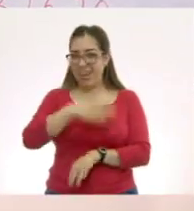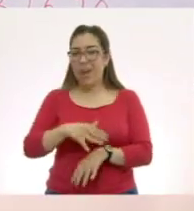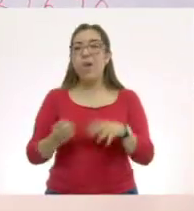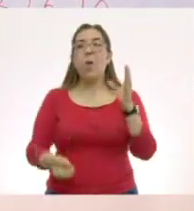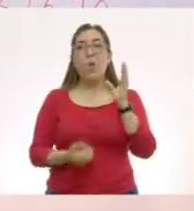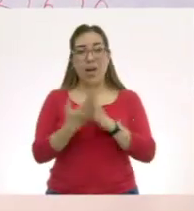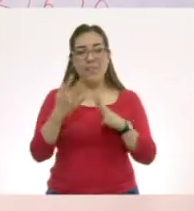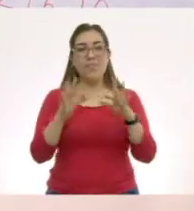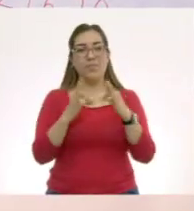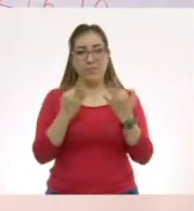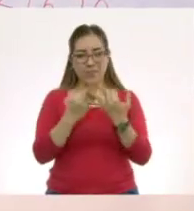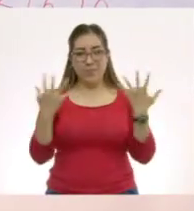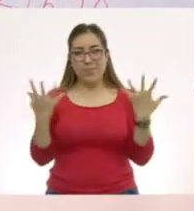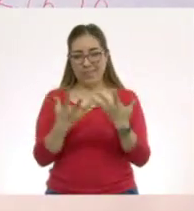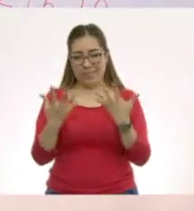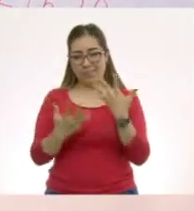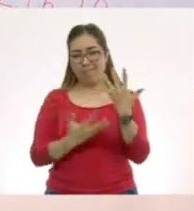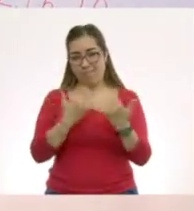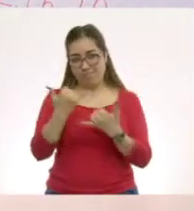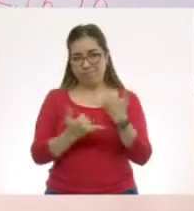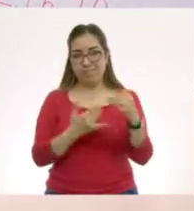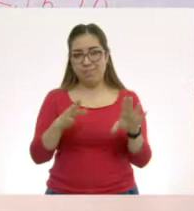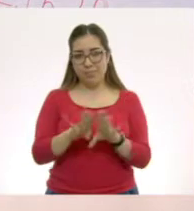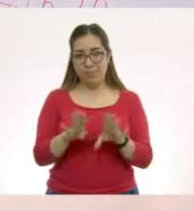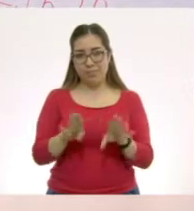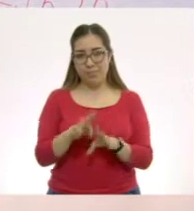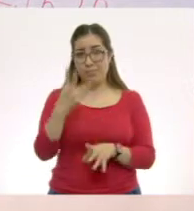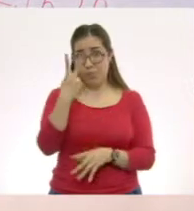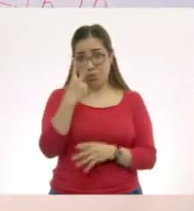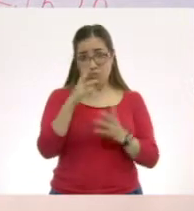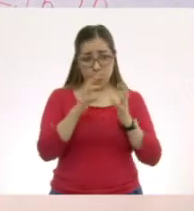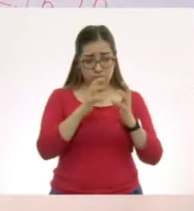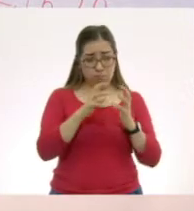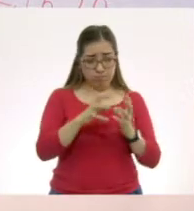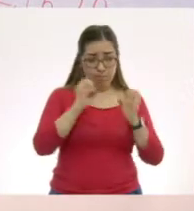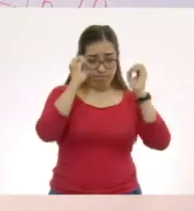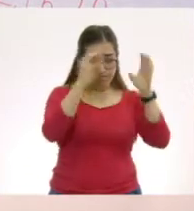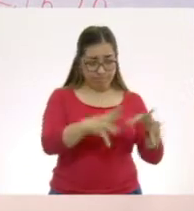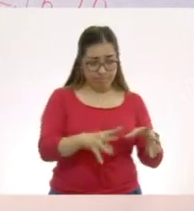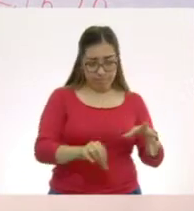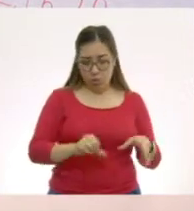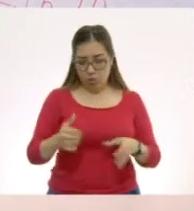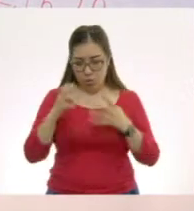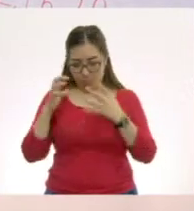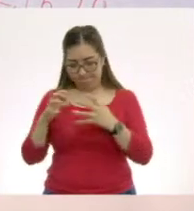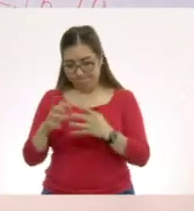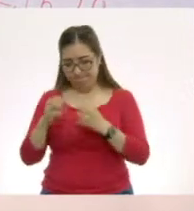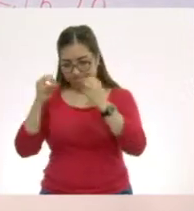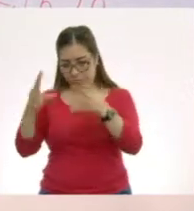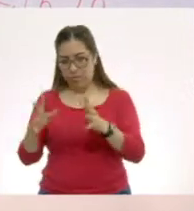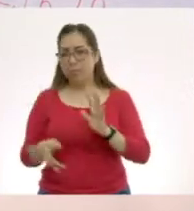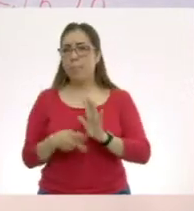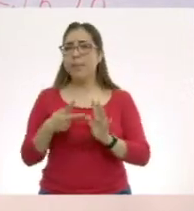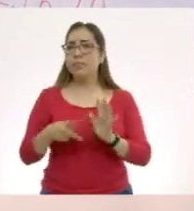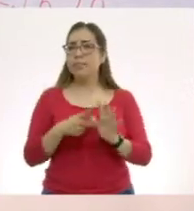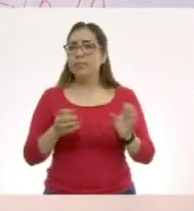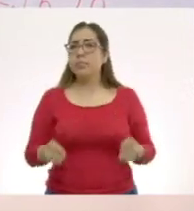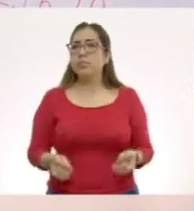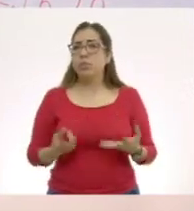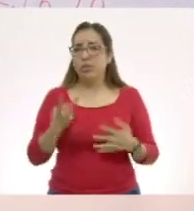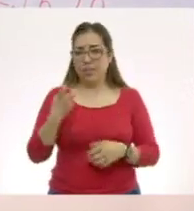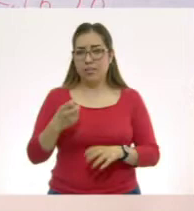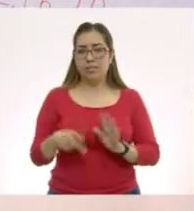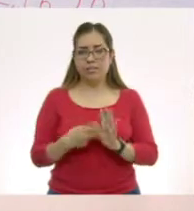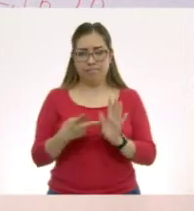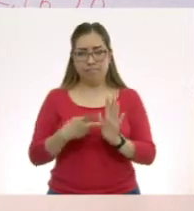construir sucesiones, que es agarrando los dos dados, en uno sale el número y en el otro salen las veces que se va a